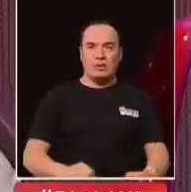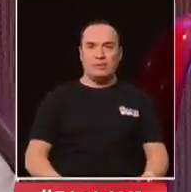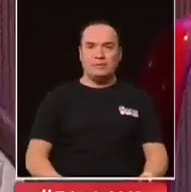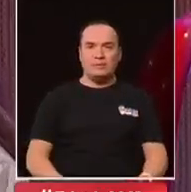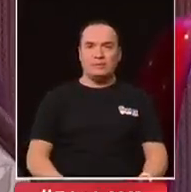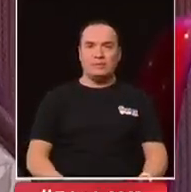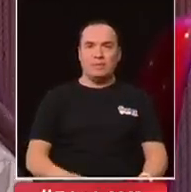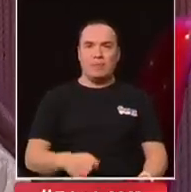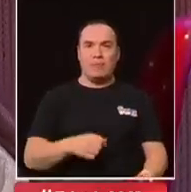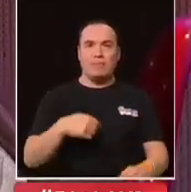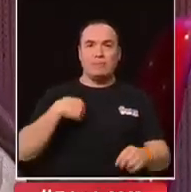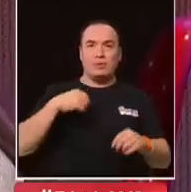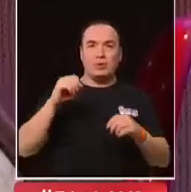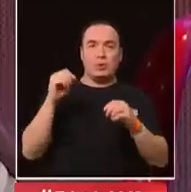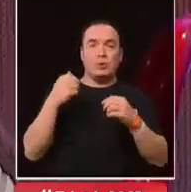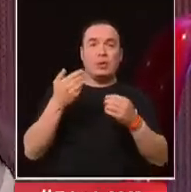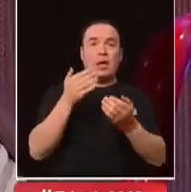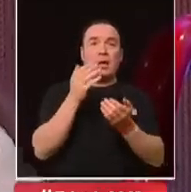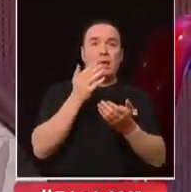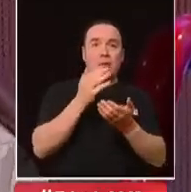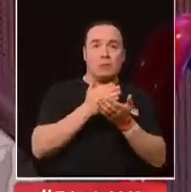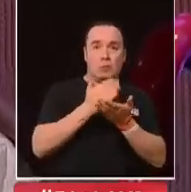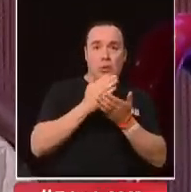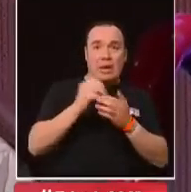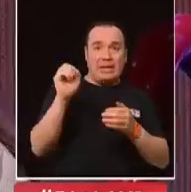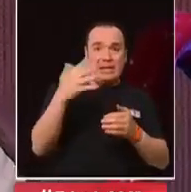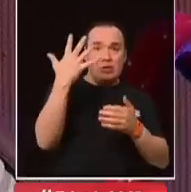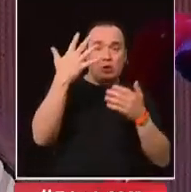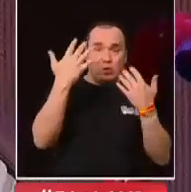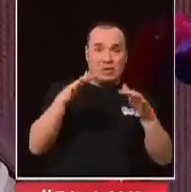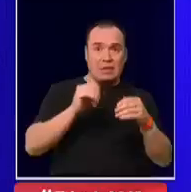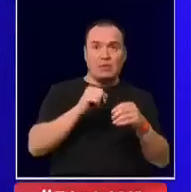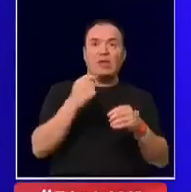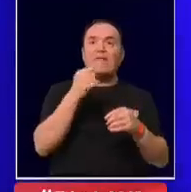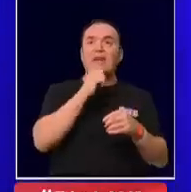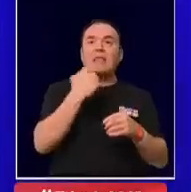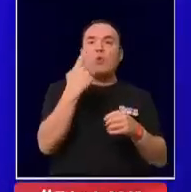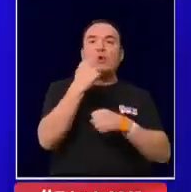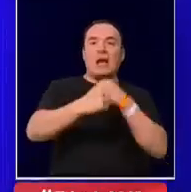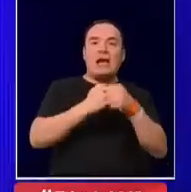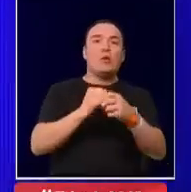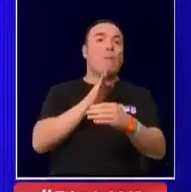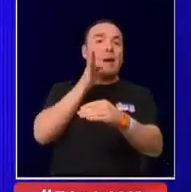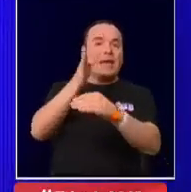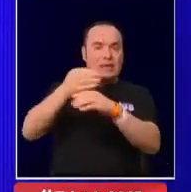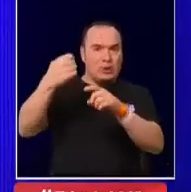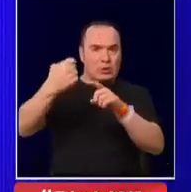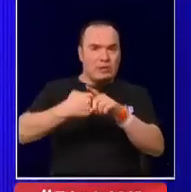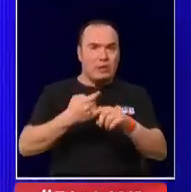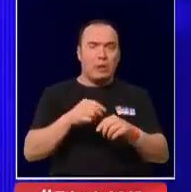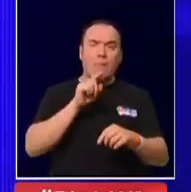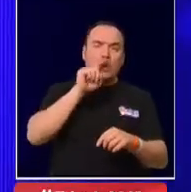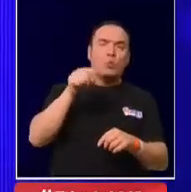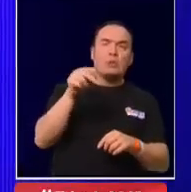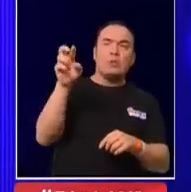Ya pasé a quinto, ya me queda un año para llegar. ¿Un año? ¿Cómo ha sido este proceso para ustedes